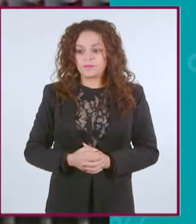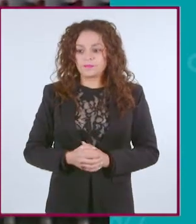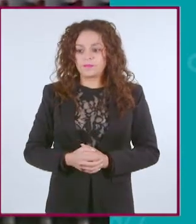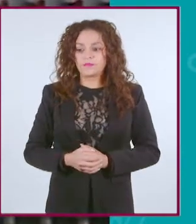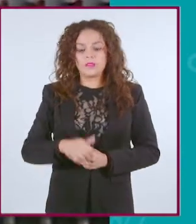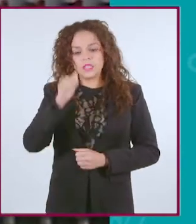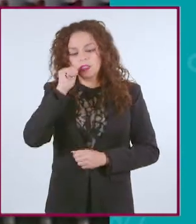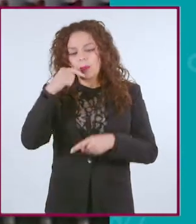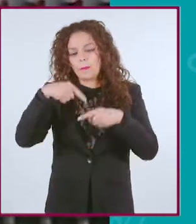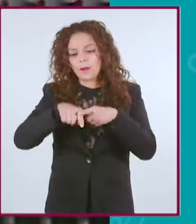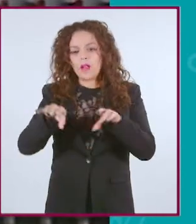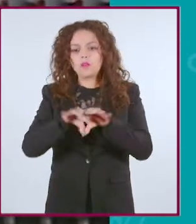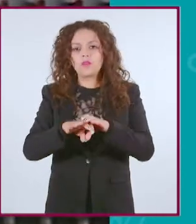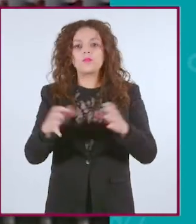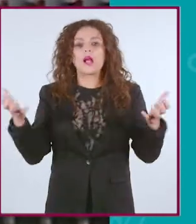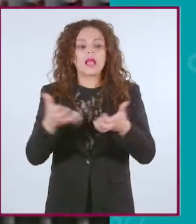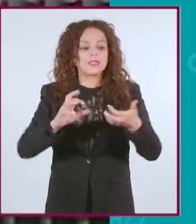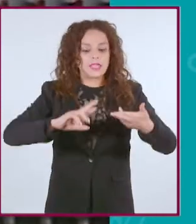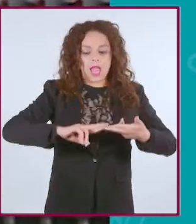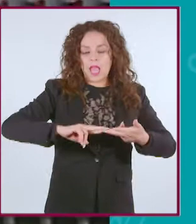hilo. Toda prenda textil